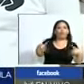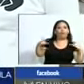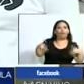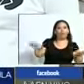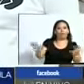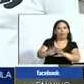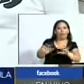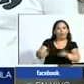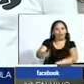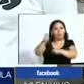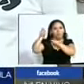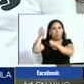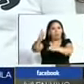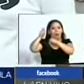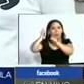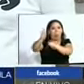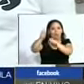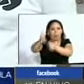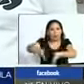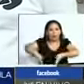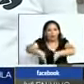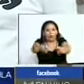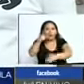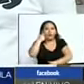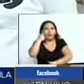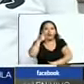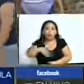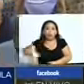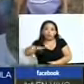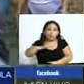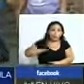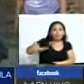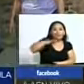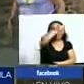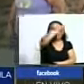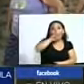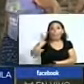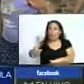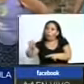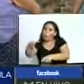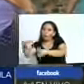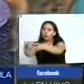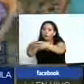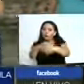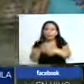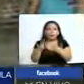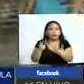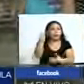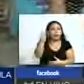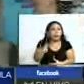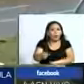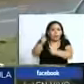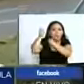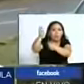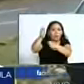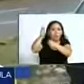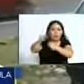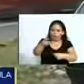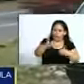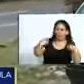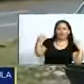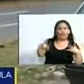protestas y bloqueos de la autopista Comalapa realizado por algunas organizaciones durante 2 días consecutivos,